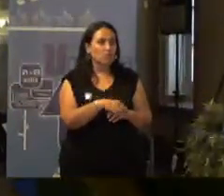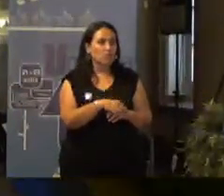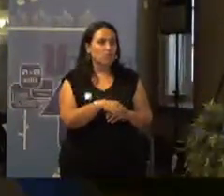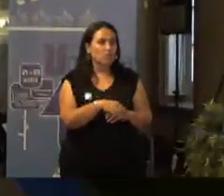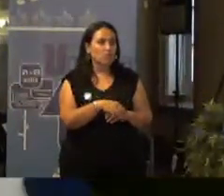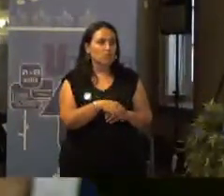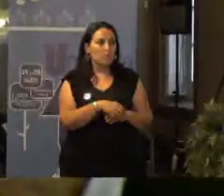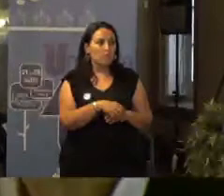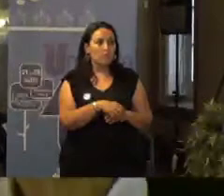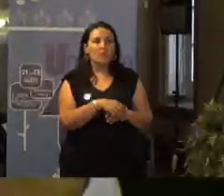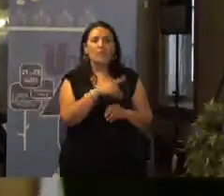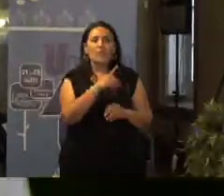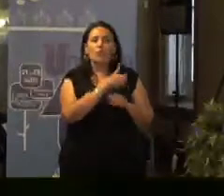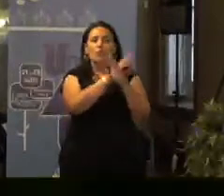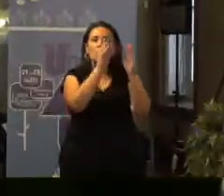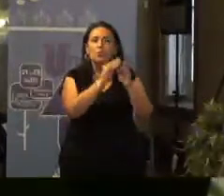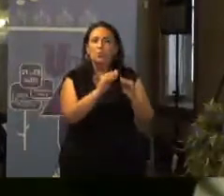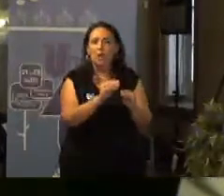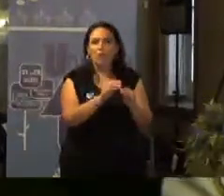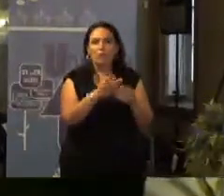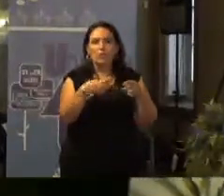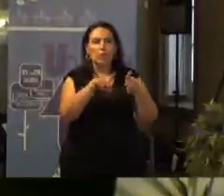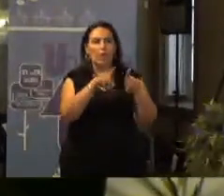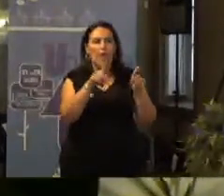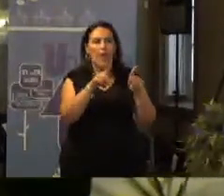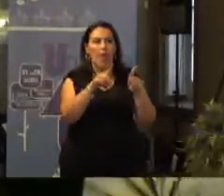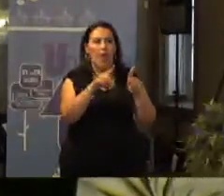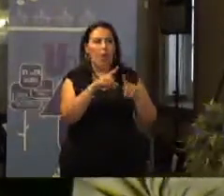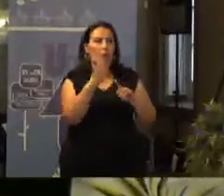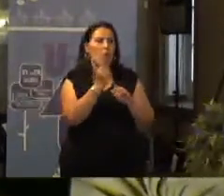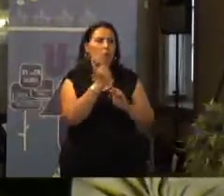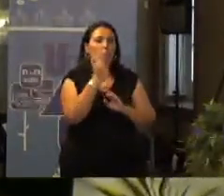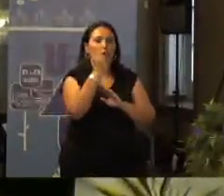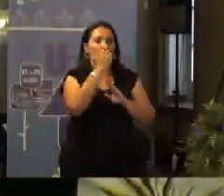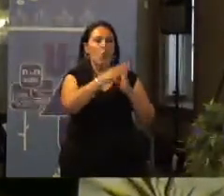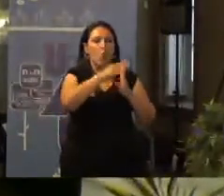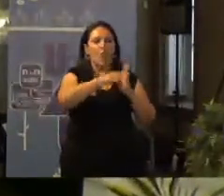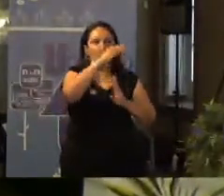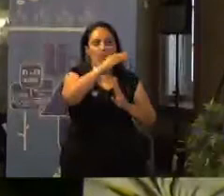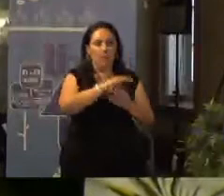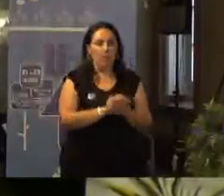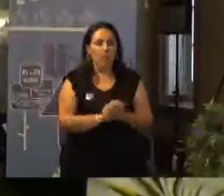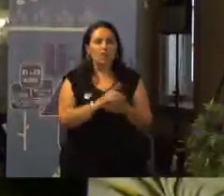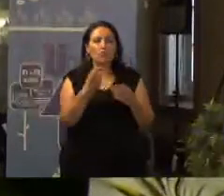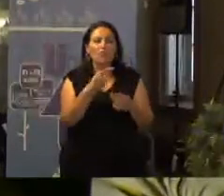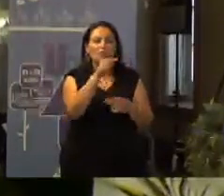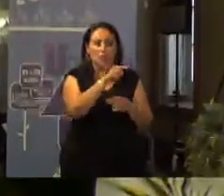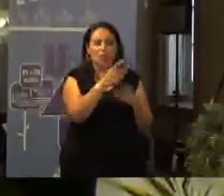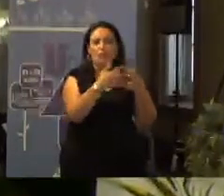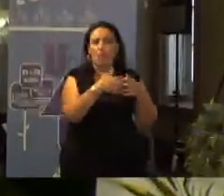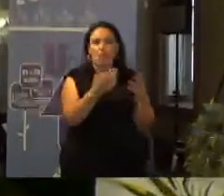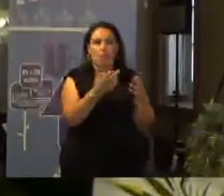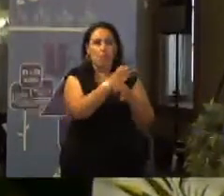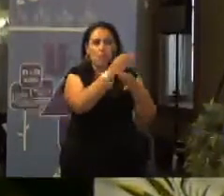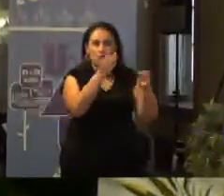o desenlace nunha forma de hexemonía, no sentido tamén de Gramsci. E entón, cando eso funciona correctamente na